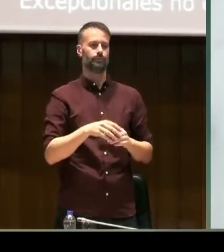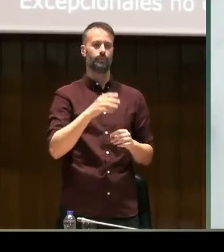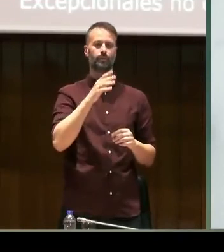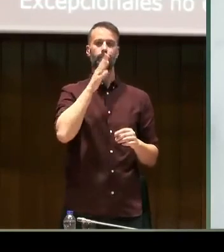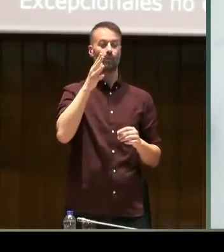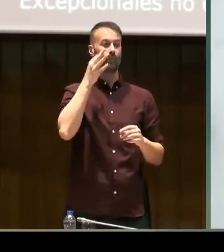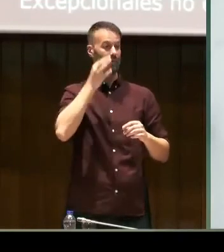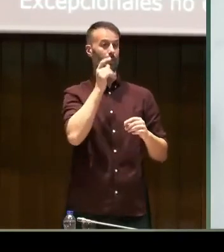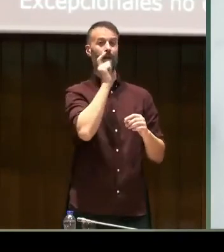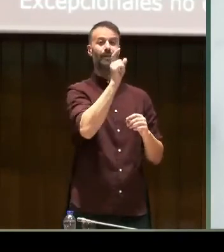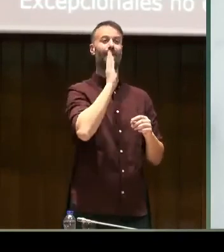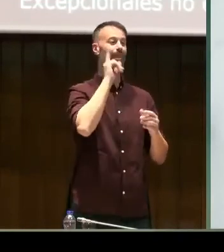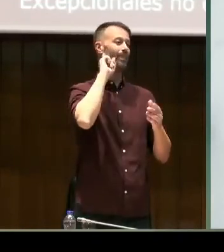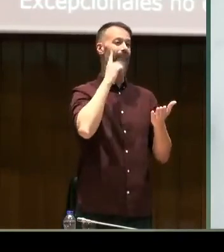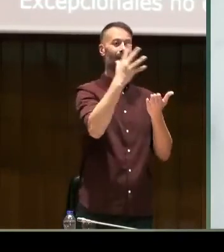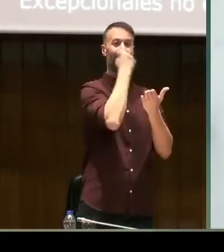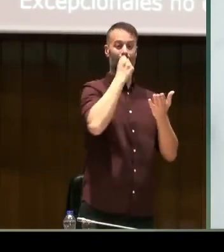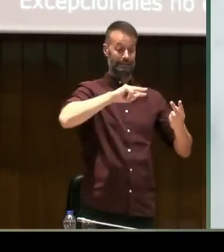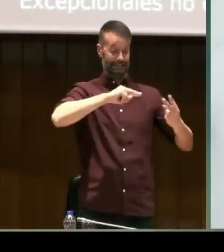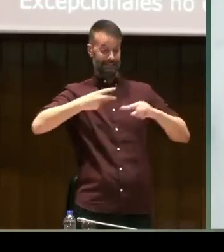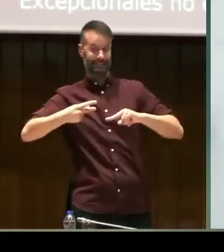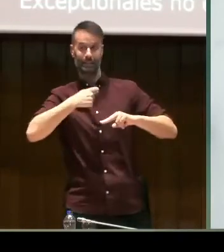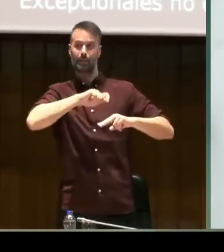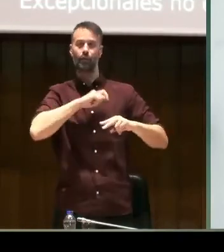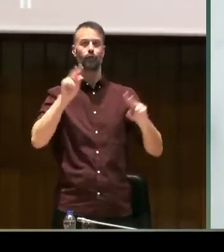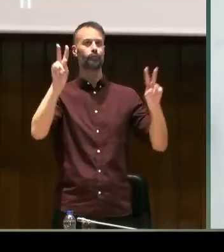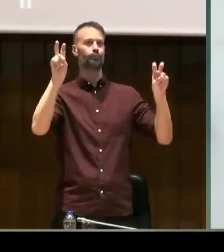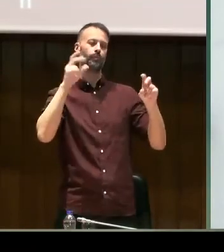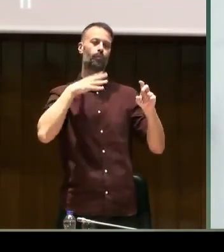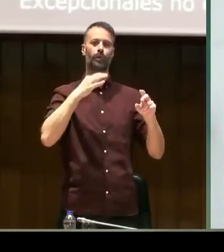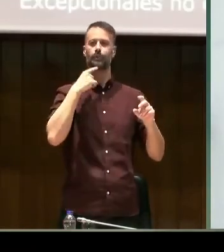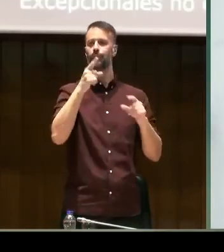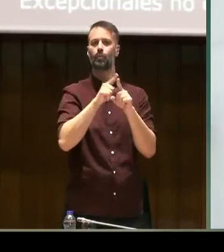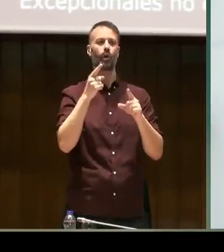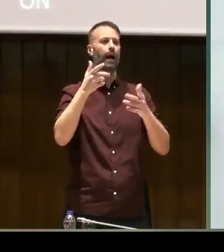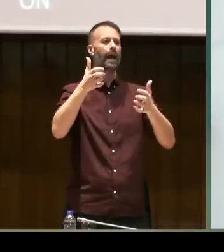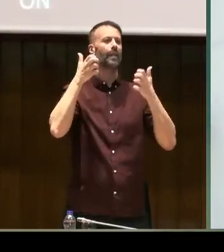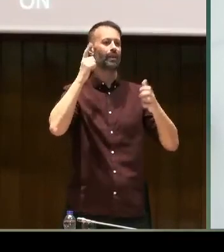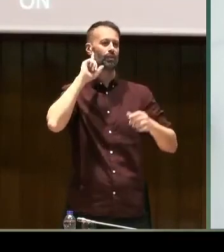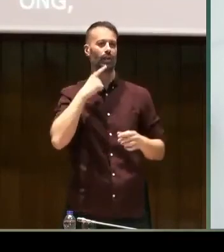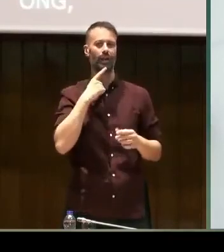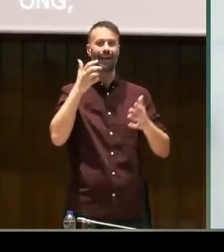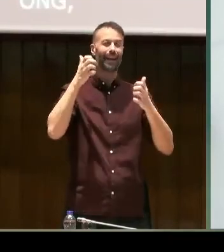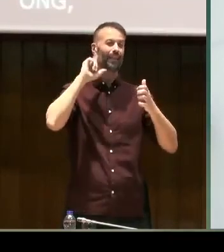palabra excepcionales, la elección de esta palabra, pues responde a una